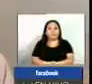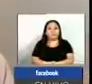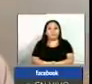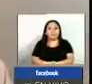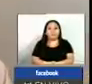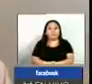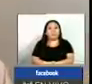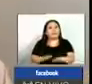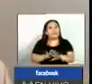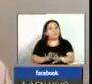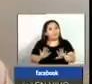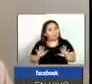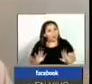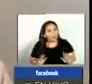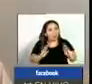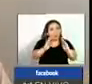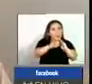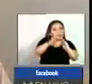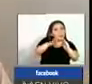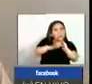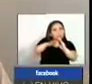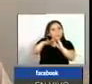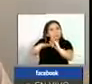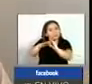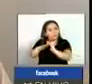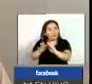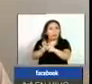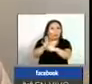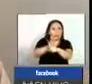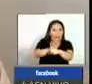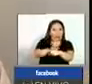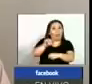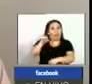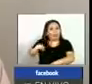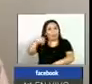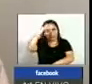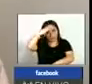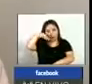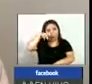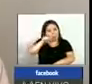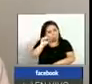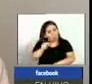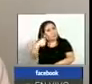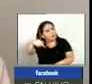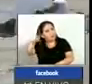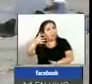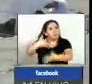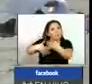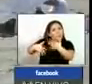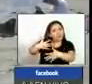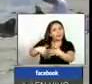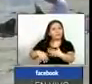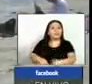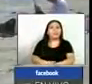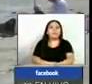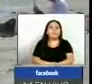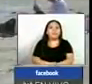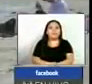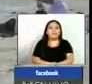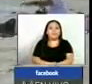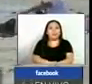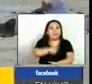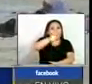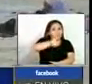y tras el encierro por el COVID-19 en Cuba se permitió ir a las playas tras